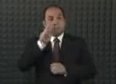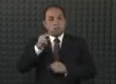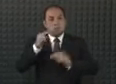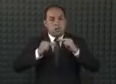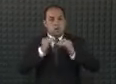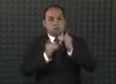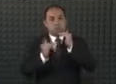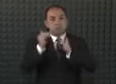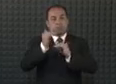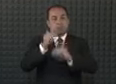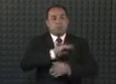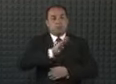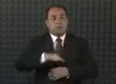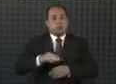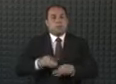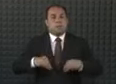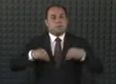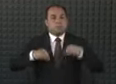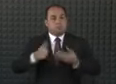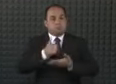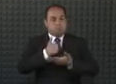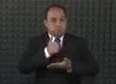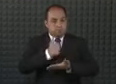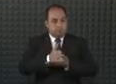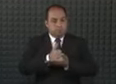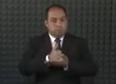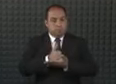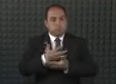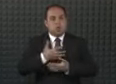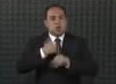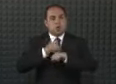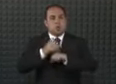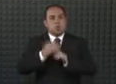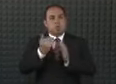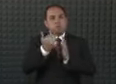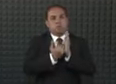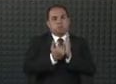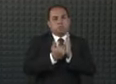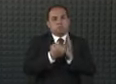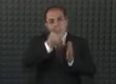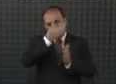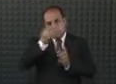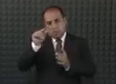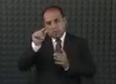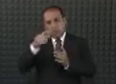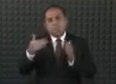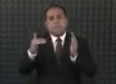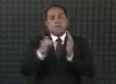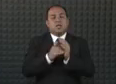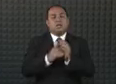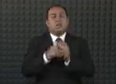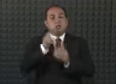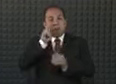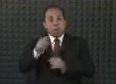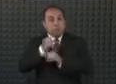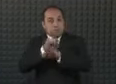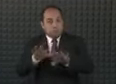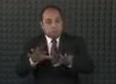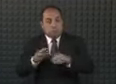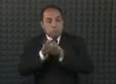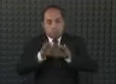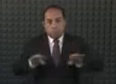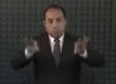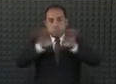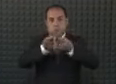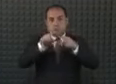para residentes de la ciudad, estamos hablando de un número menor, un número cercano a las 70,000. Lo que van a ver en ese informe, que es muy importante,